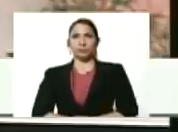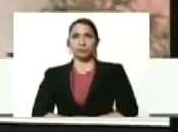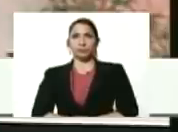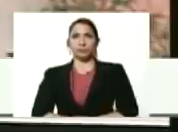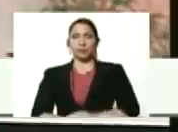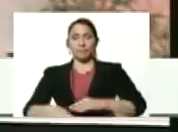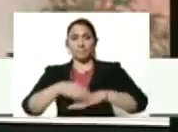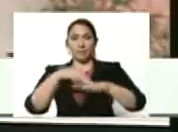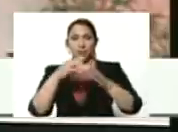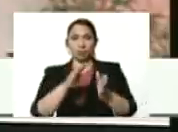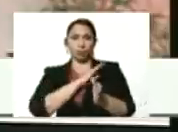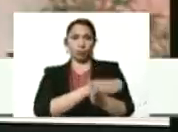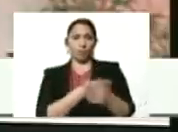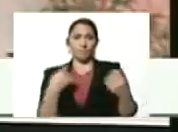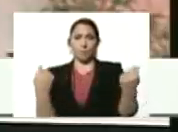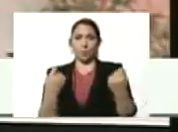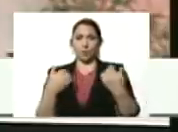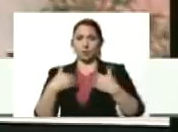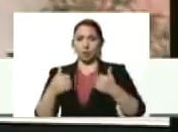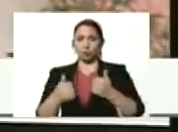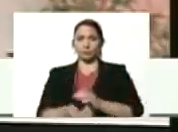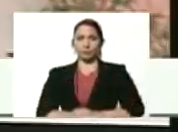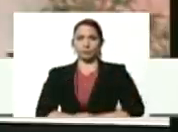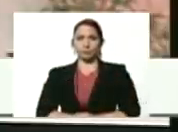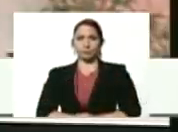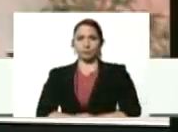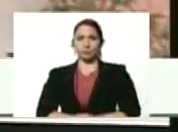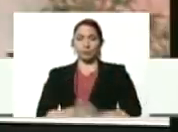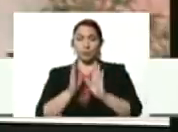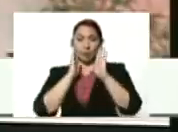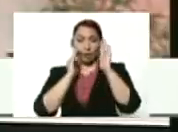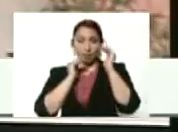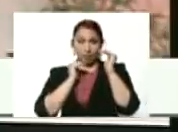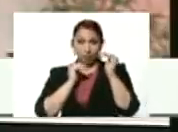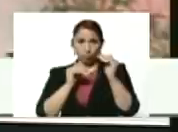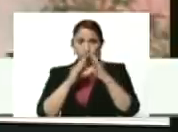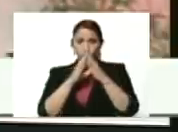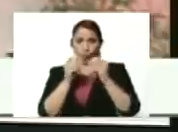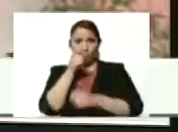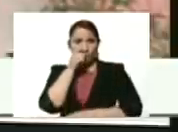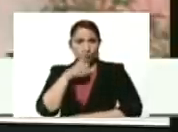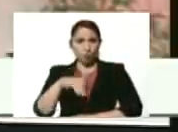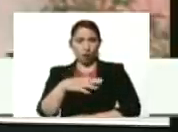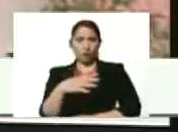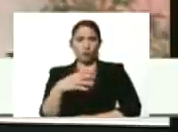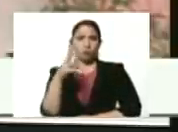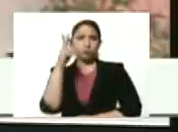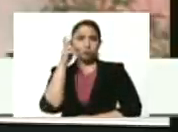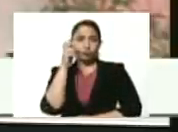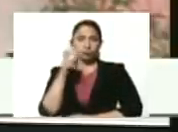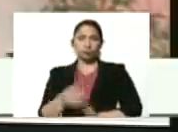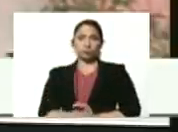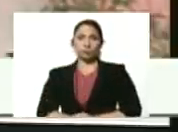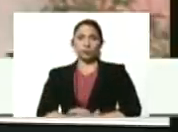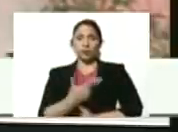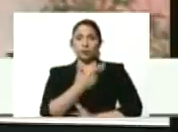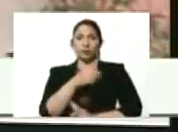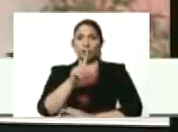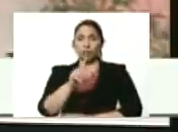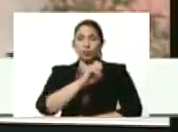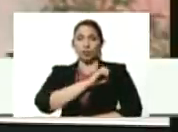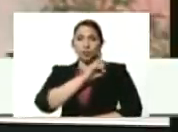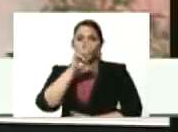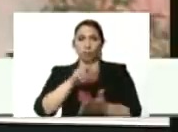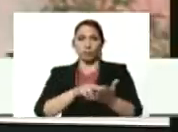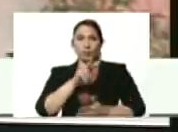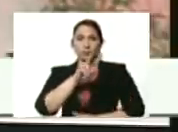Ministerio del Poder Popular para la Salud. Atención a todo el pueblo que me escucha. Para el 31 de enero de